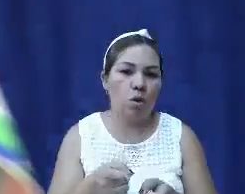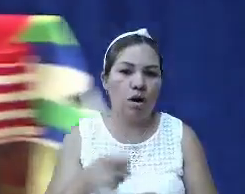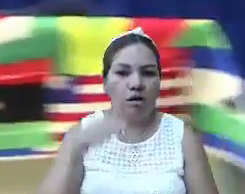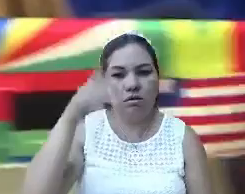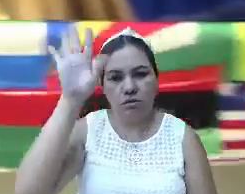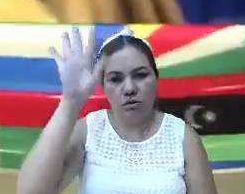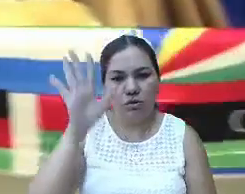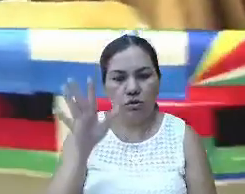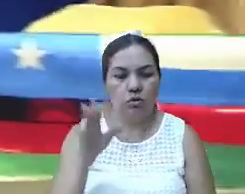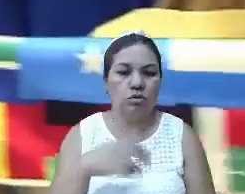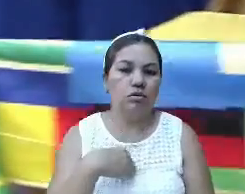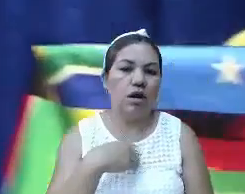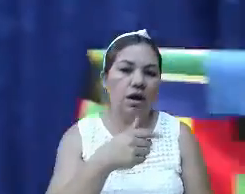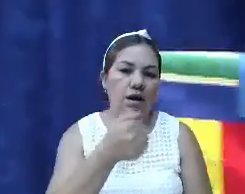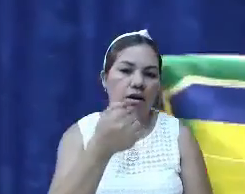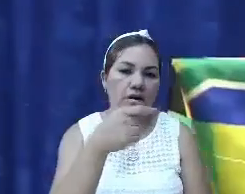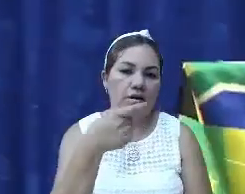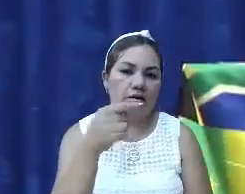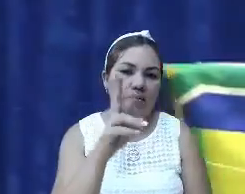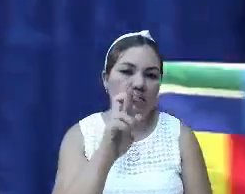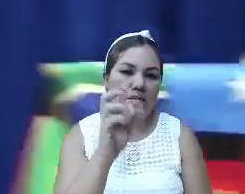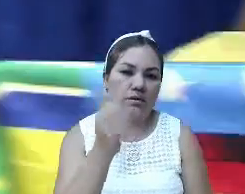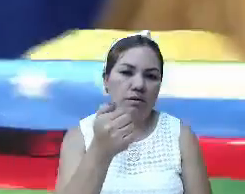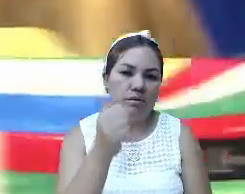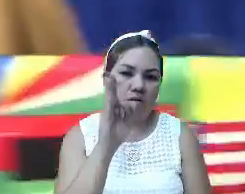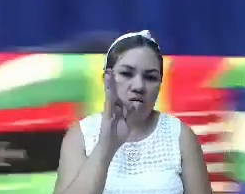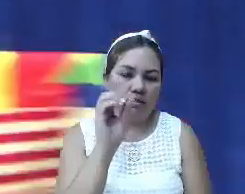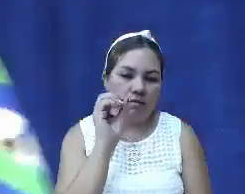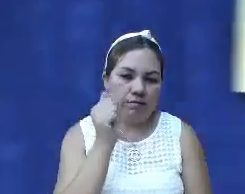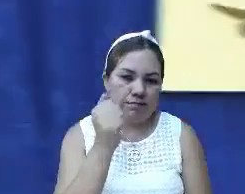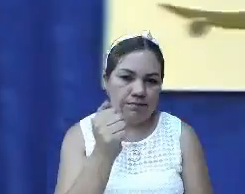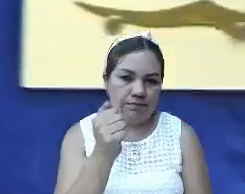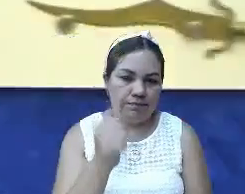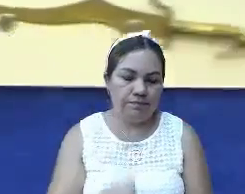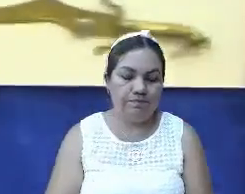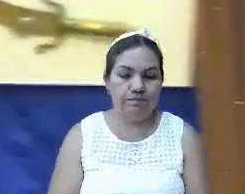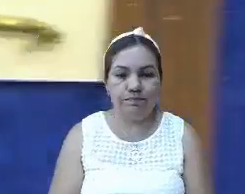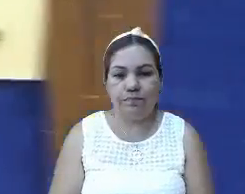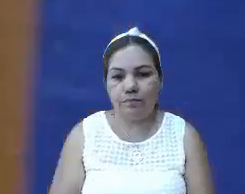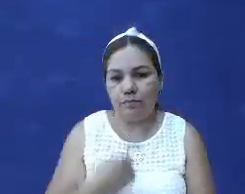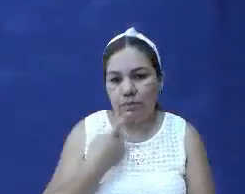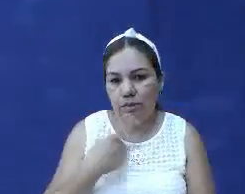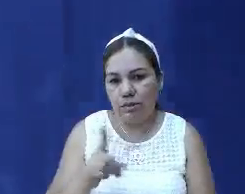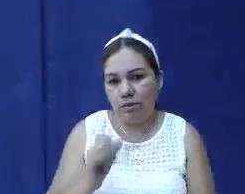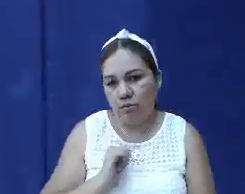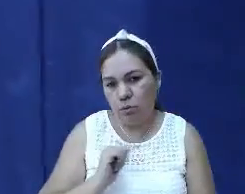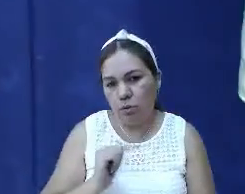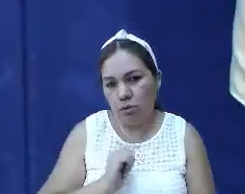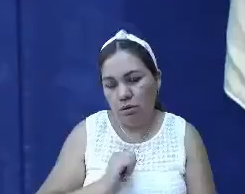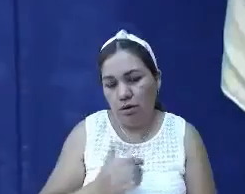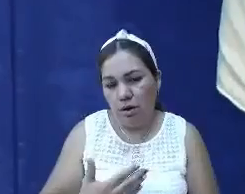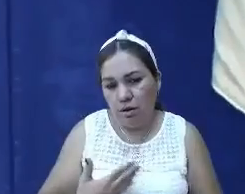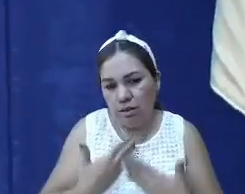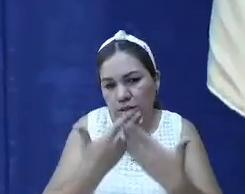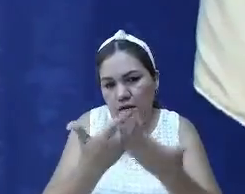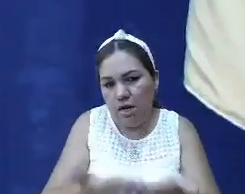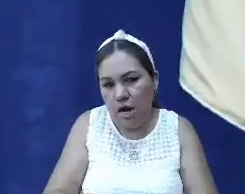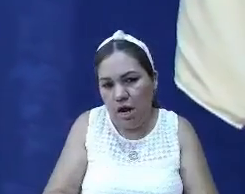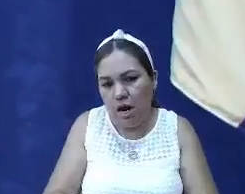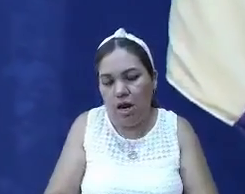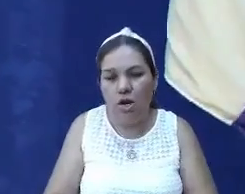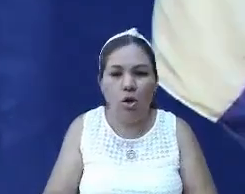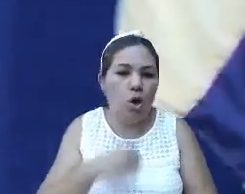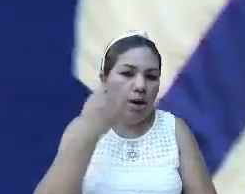Esa es la mentalidad de Jeroboam. Entonces Jeroboam le dice a su mujer, andate junto al profeta y llévale unos presentes. Como